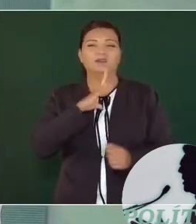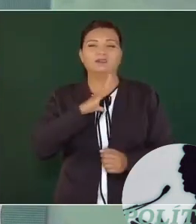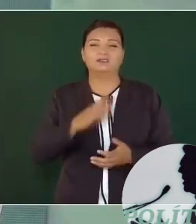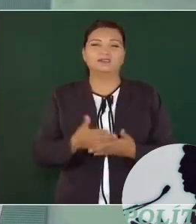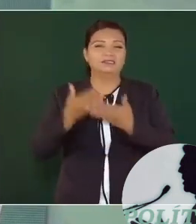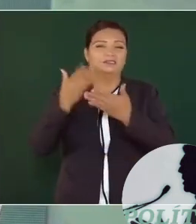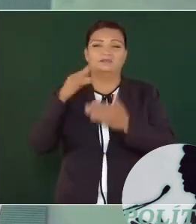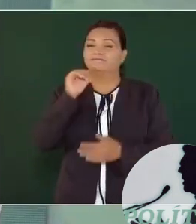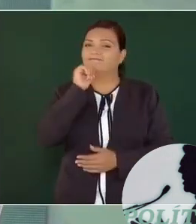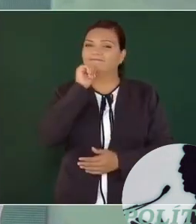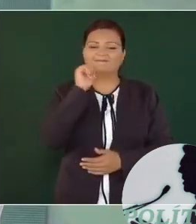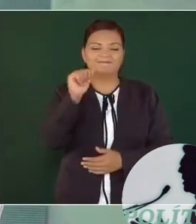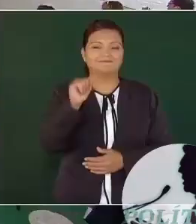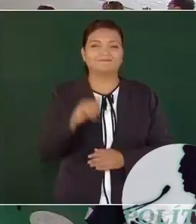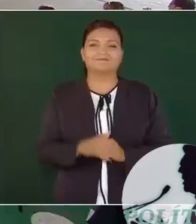Nada